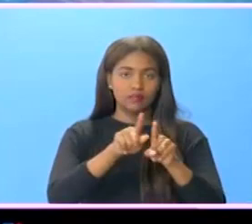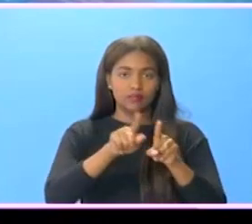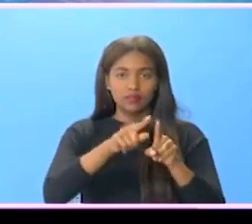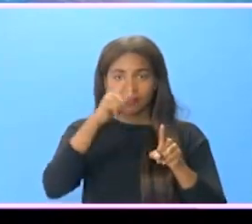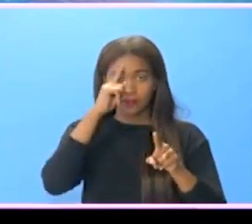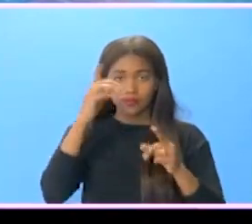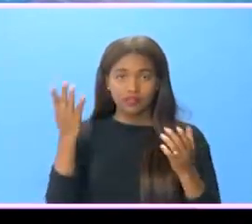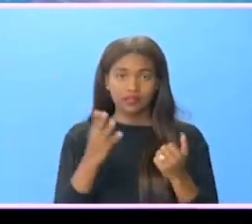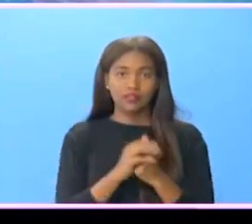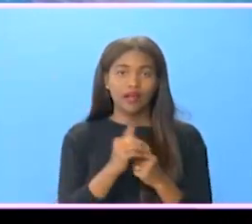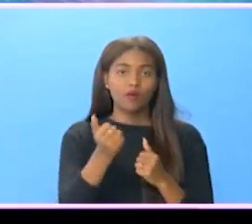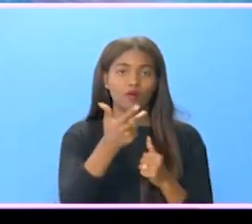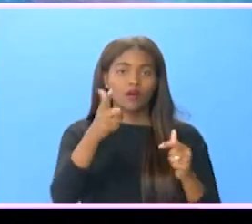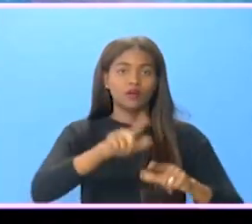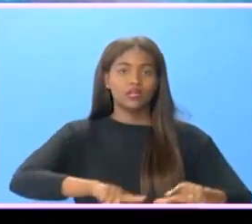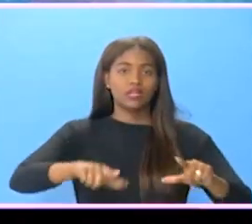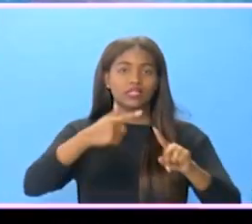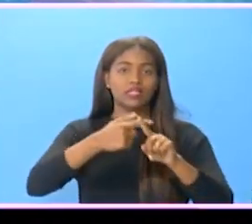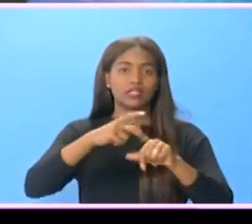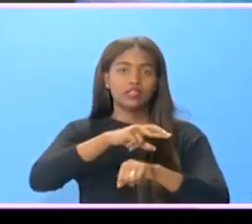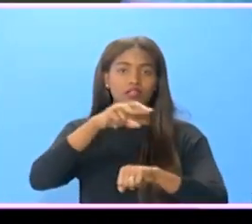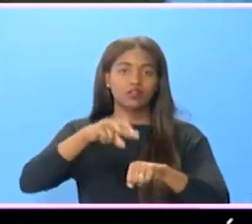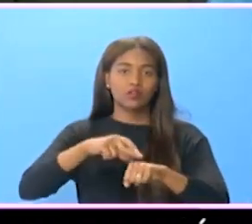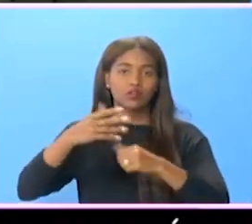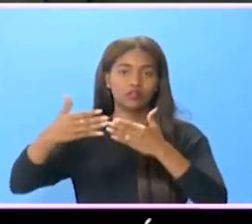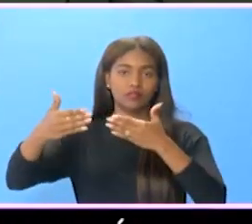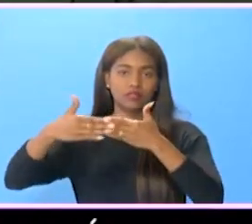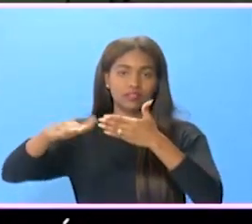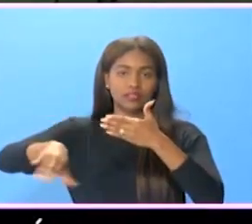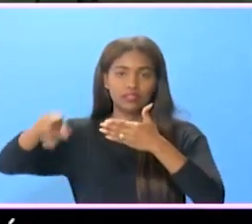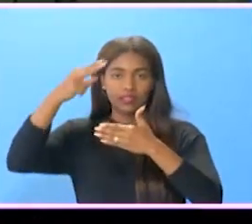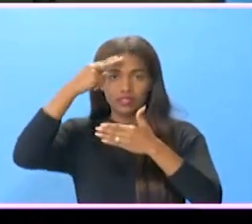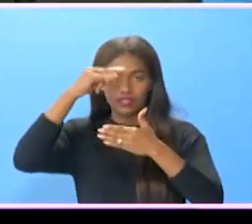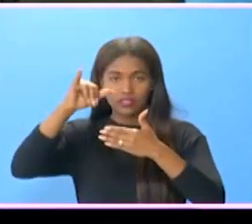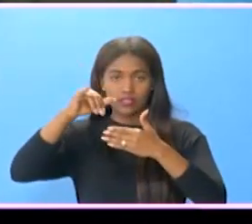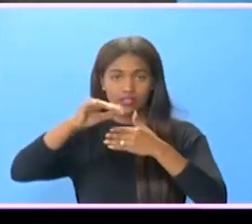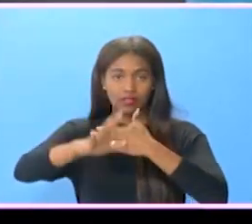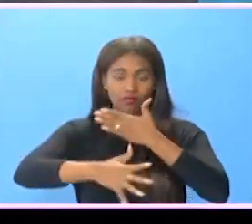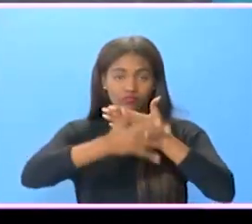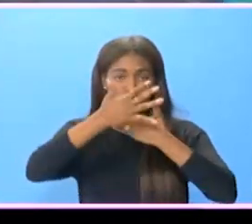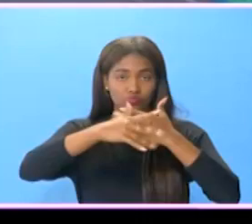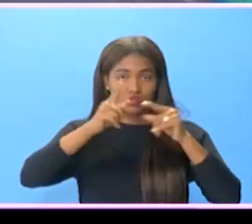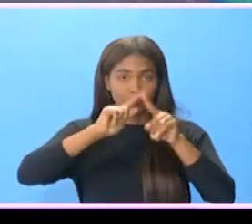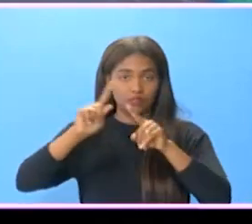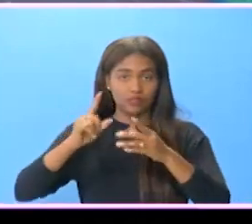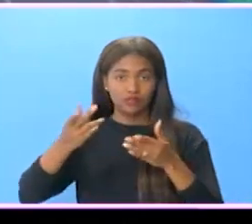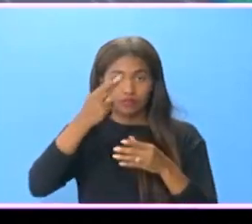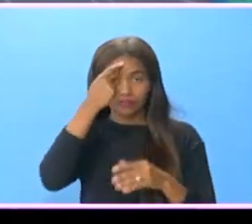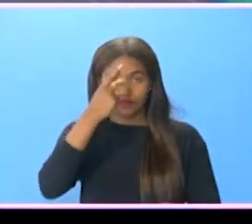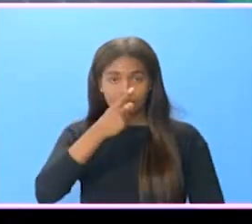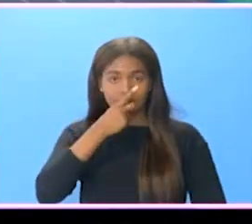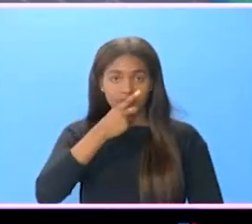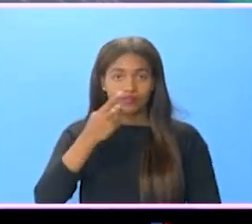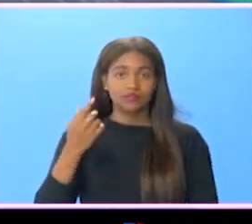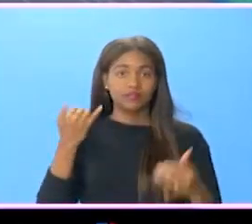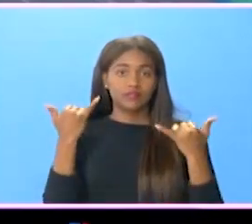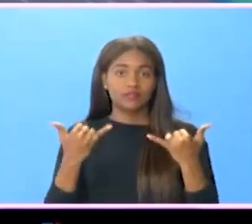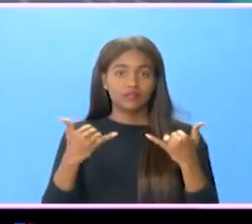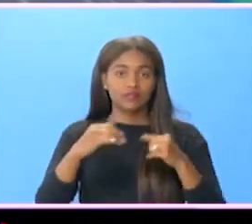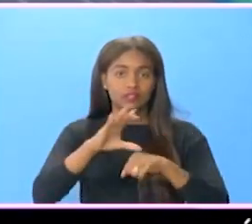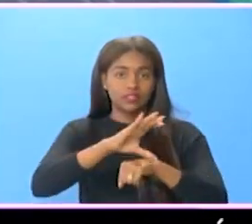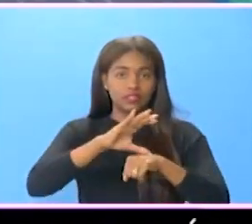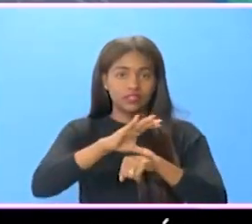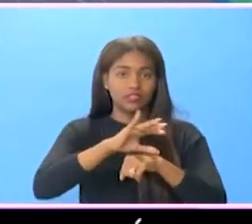como algunos sectores de la zona fronteriza. En cuanto a las costas, diferentes costas del país, en la